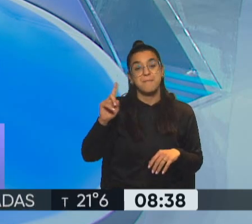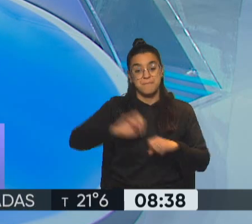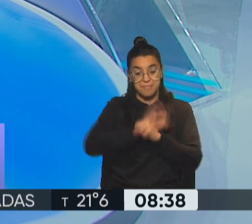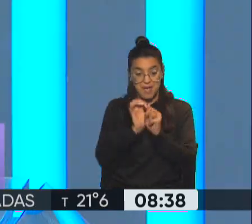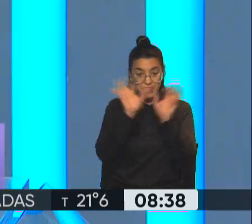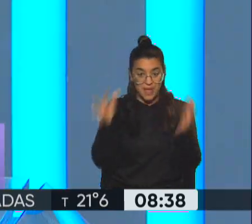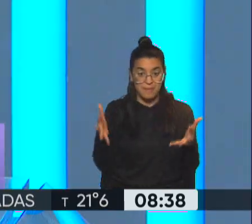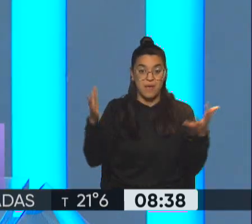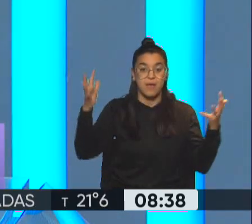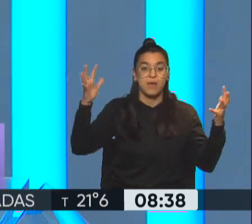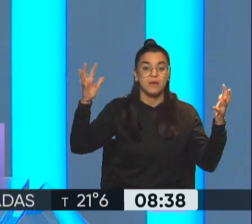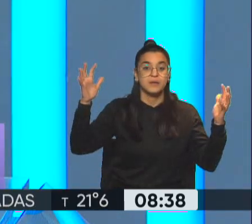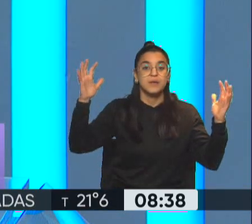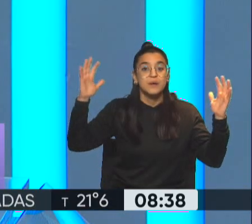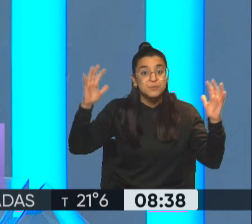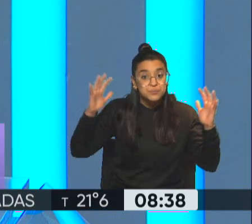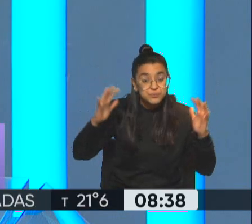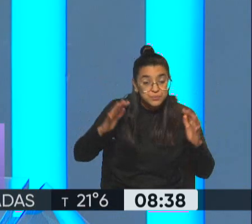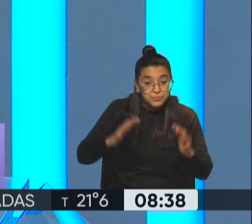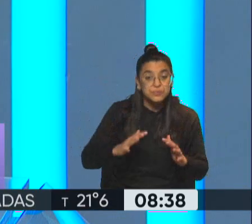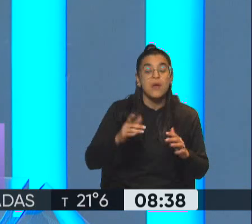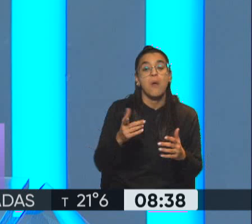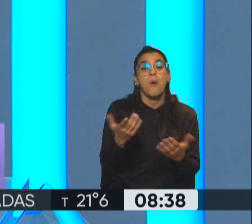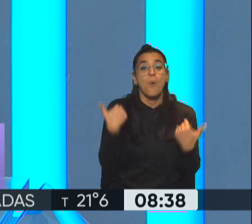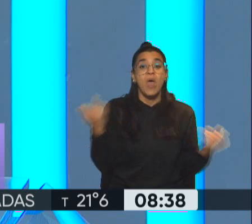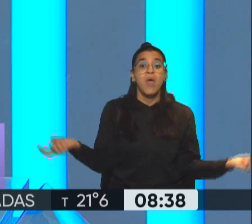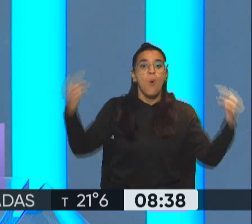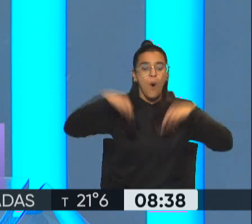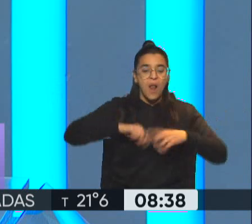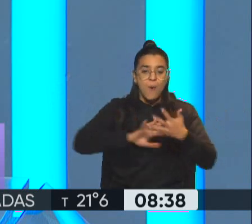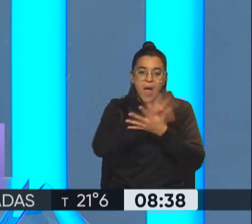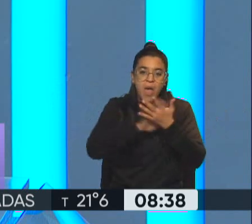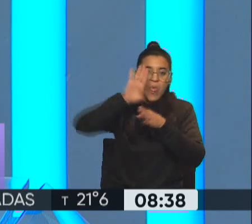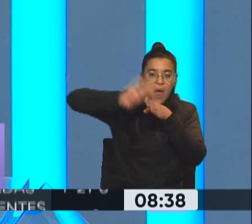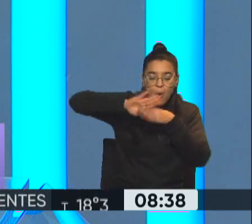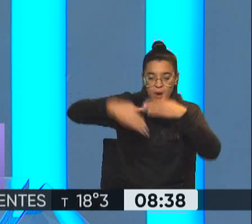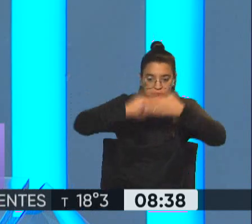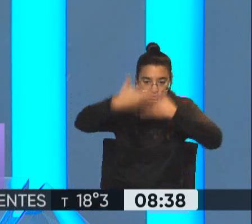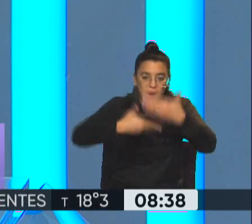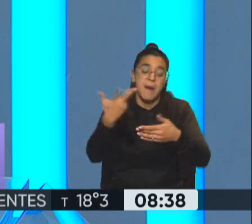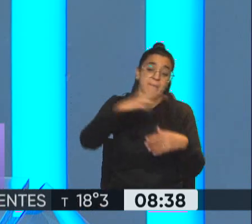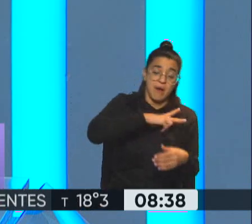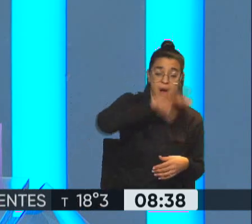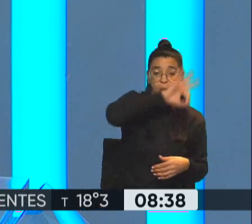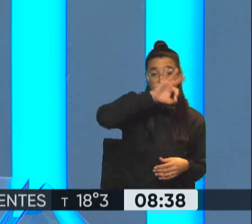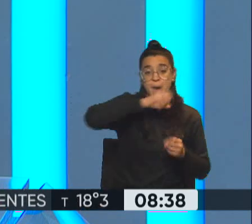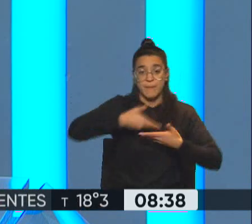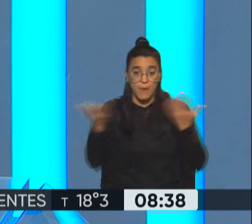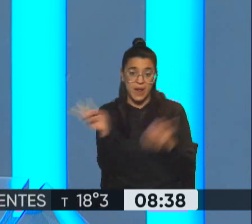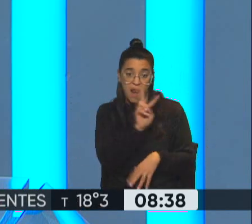empieza a reducirse, él puede reestructurar la deuda, tanto la privada como la